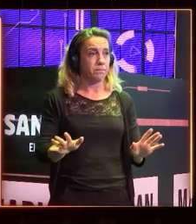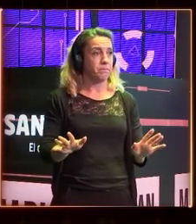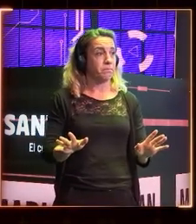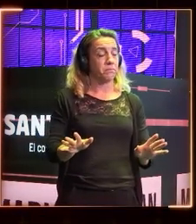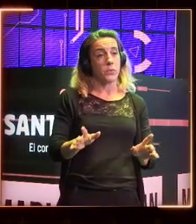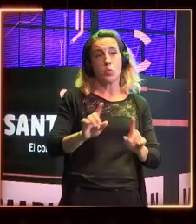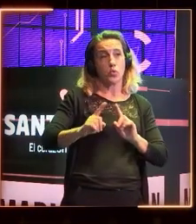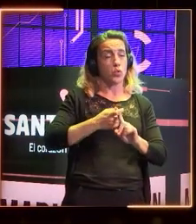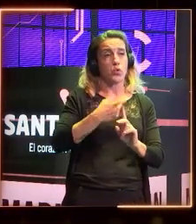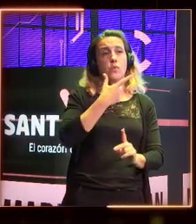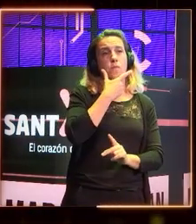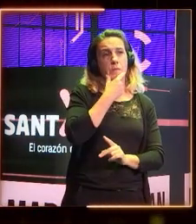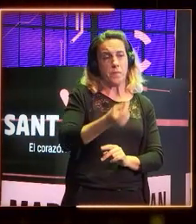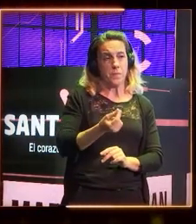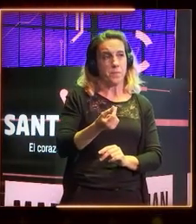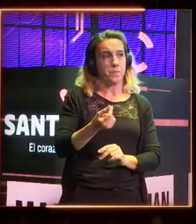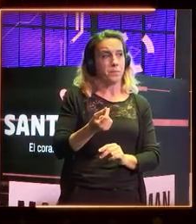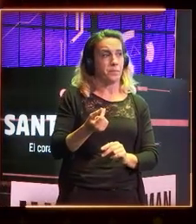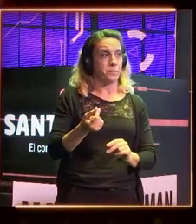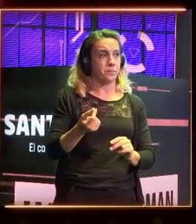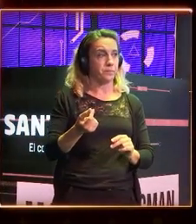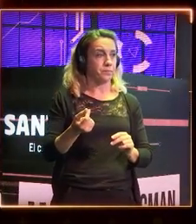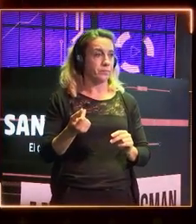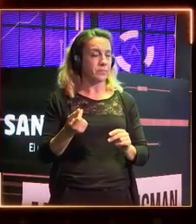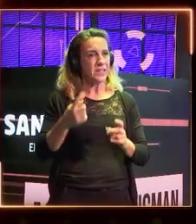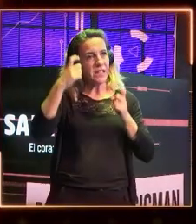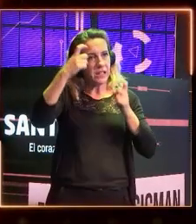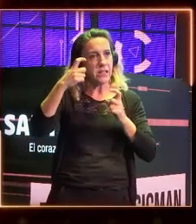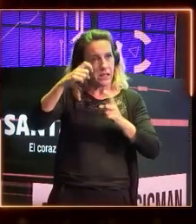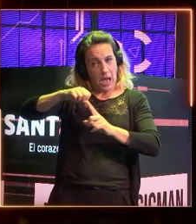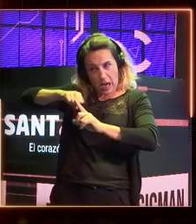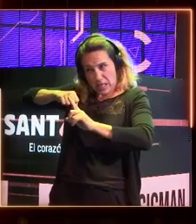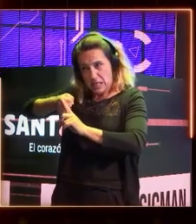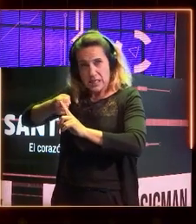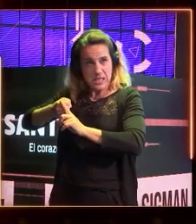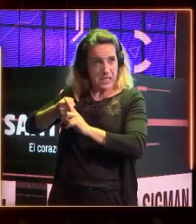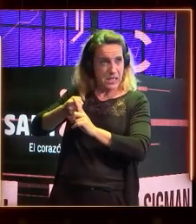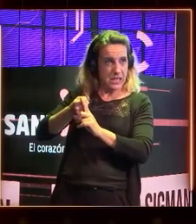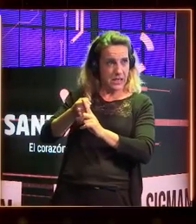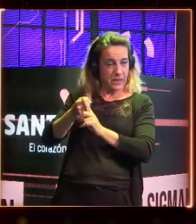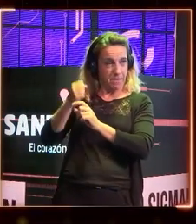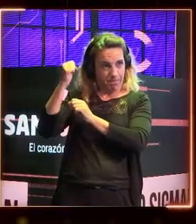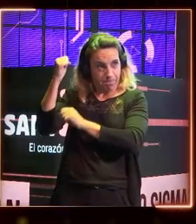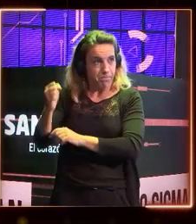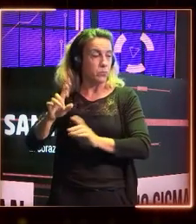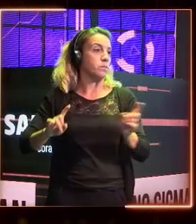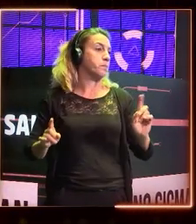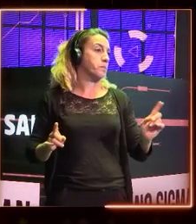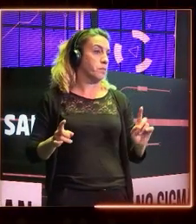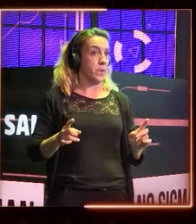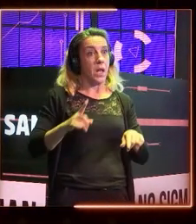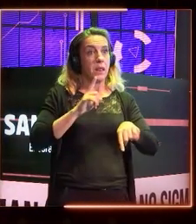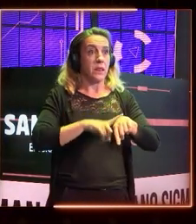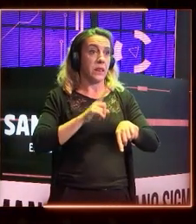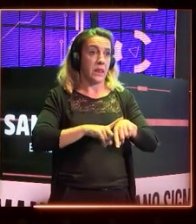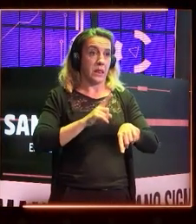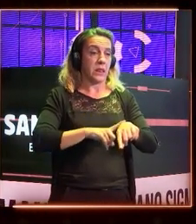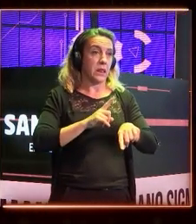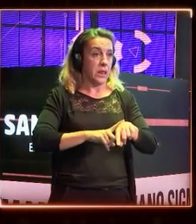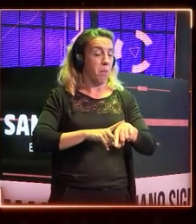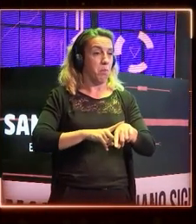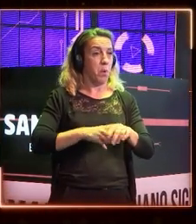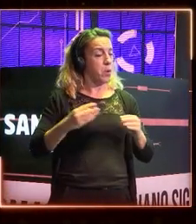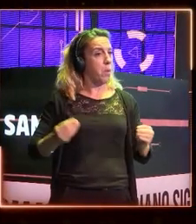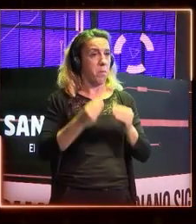solución muy simple que es no salir a destrozar el otro sino darse cuenta que hay un recurso limitado en esto que es el tiempo y que si lo comparten las cosas funcionen mucho